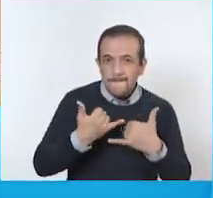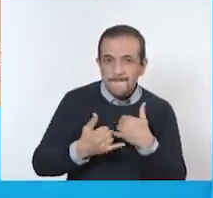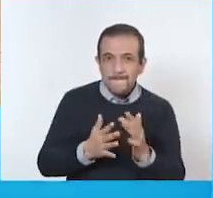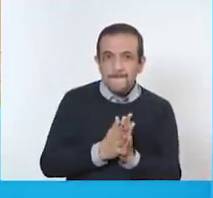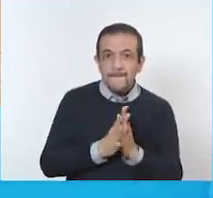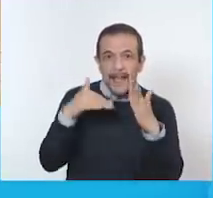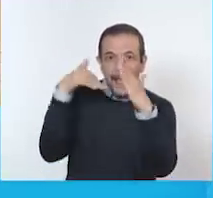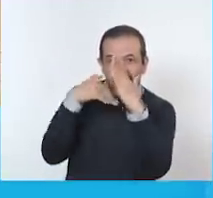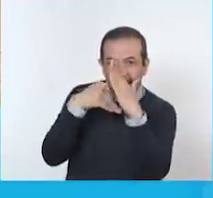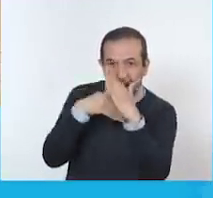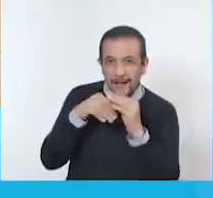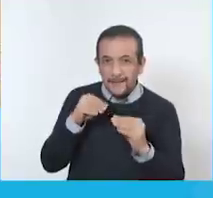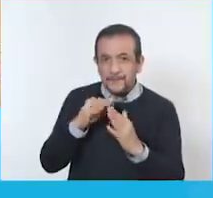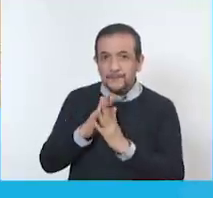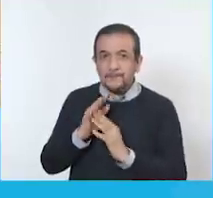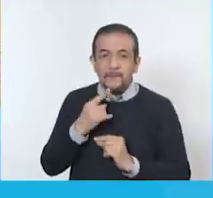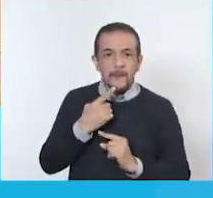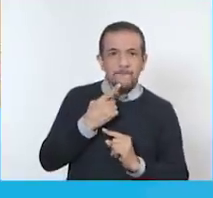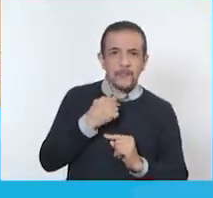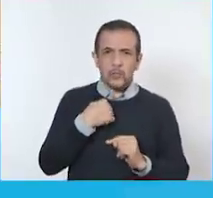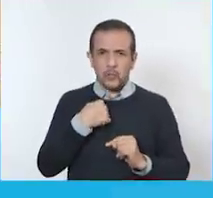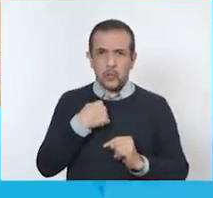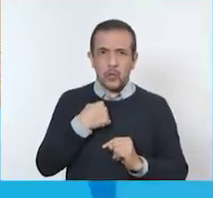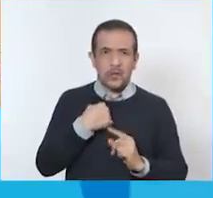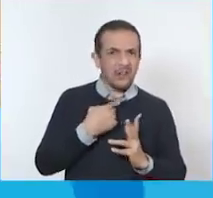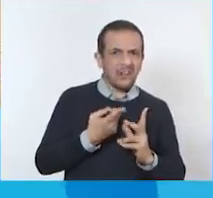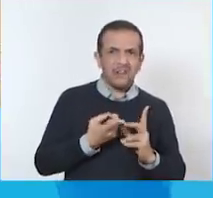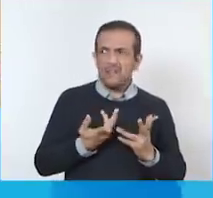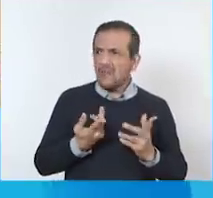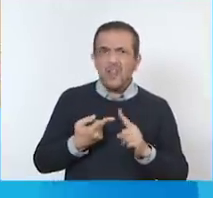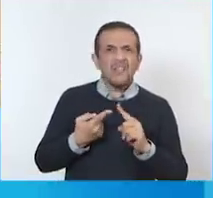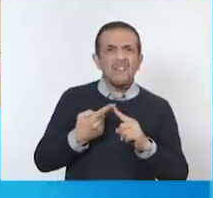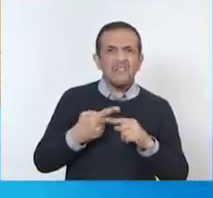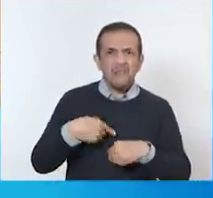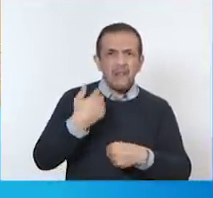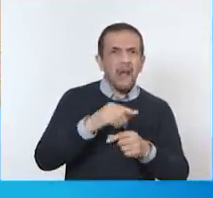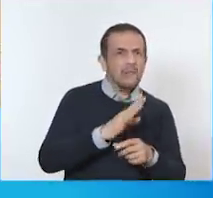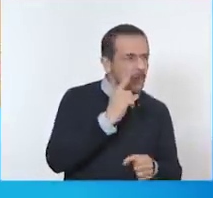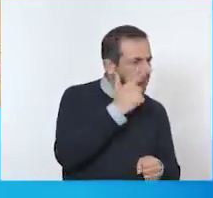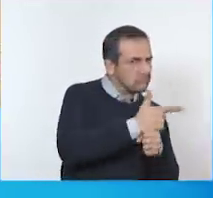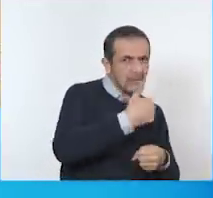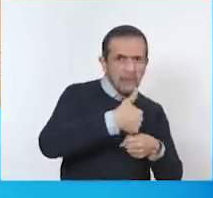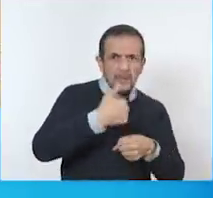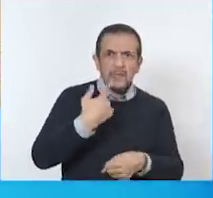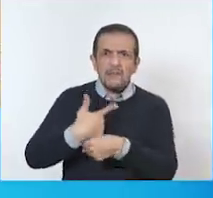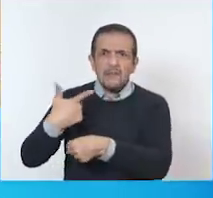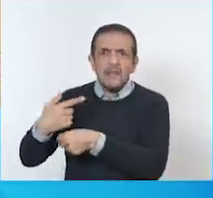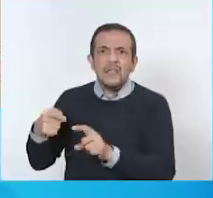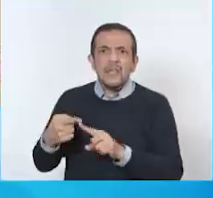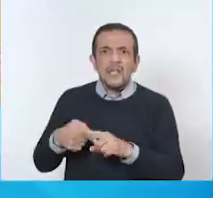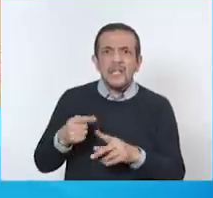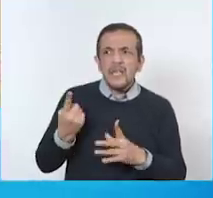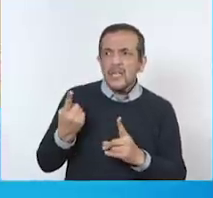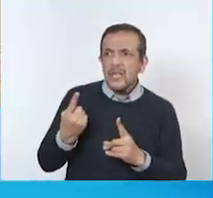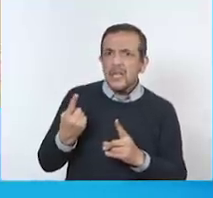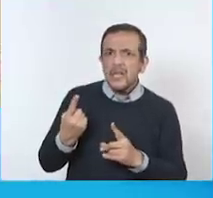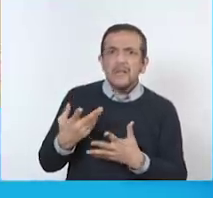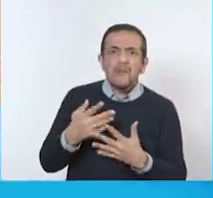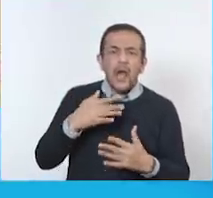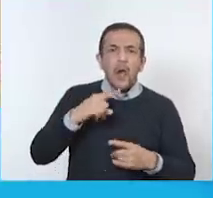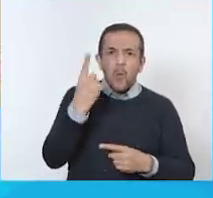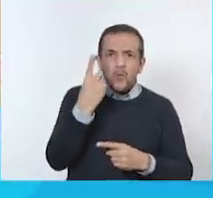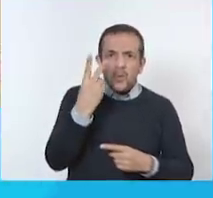las escondidillas, sí. Me voy a esconder. ¡Ay, pero quién me va a encontrar! ¿Y de quién me voy a esconder? ¿Y quién